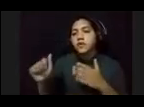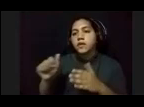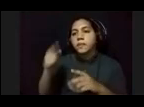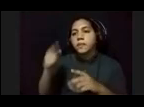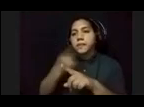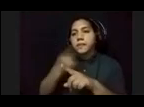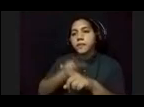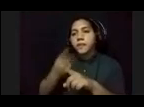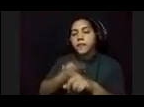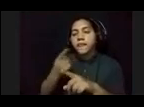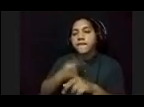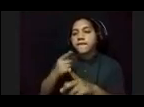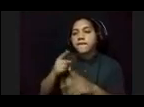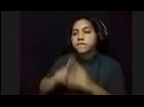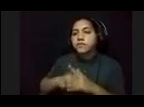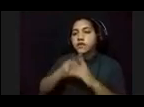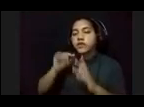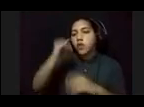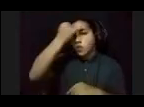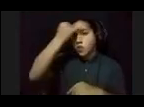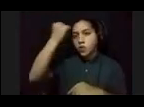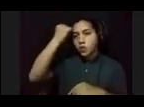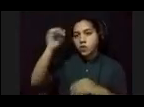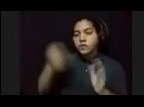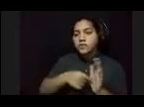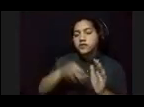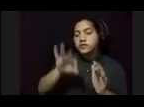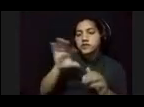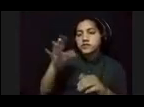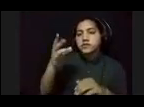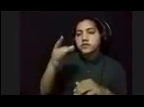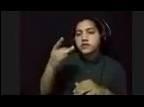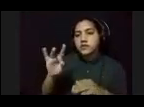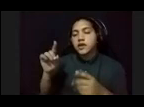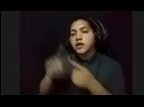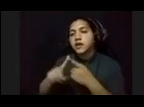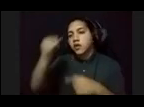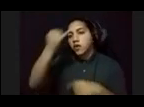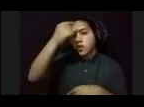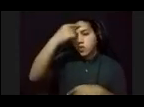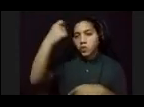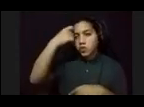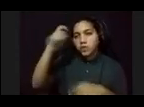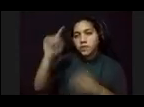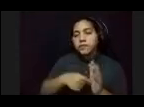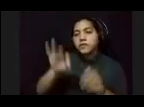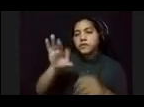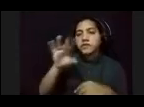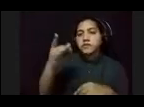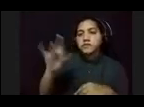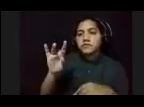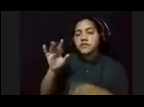de 1917 a junio de 1918. Según el censo